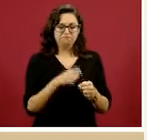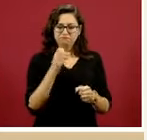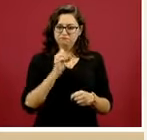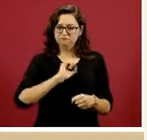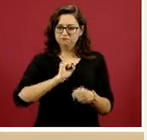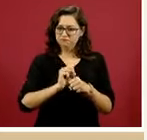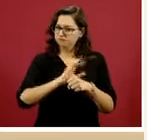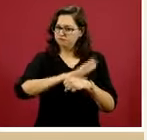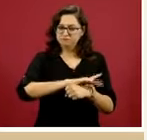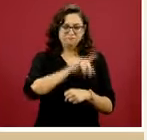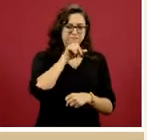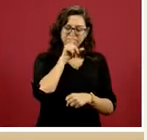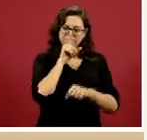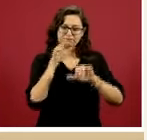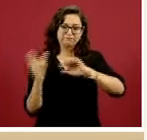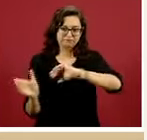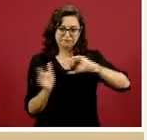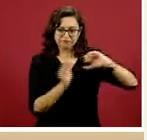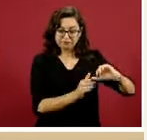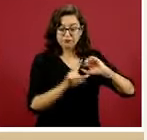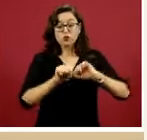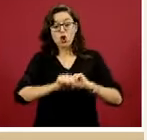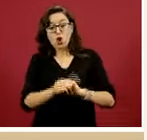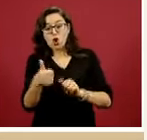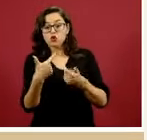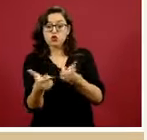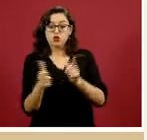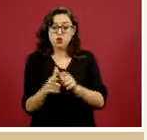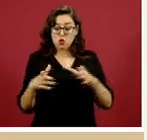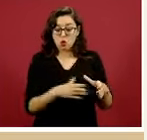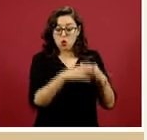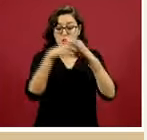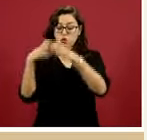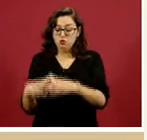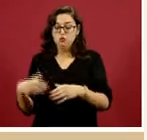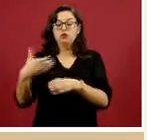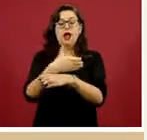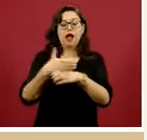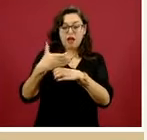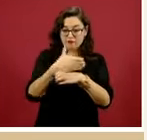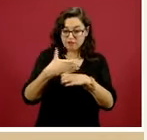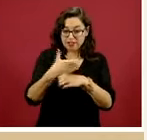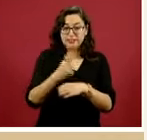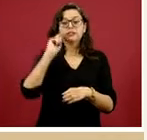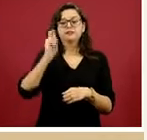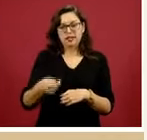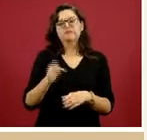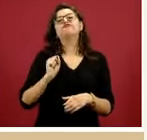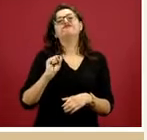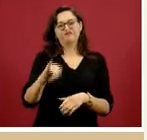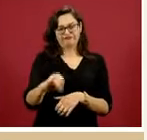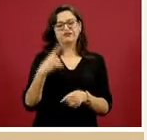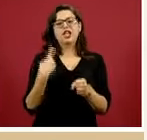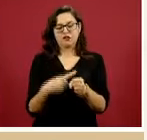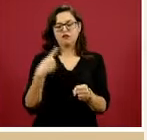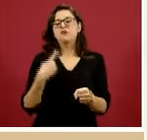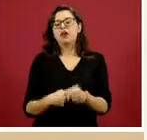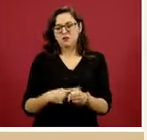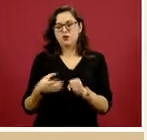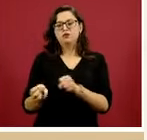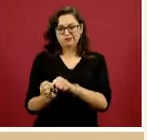claro están los casos que en esta misma prueba de laboratorio resultaron confirmados. Entonces, en ese